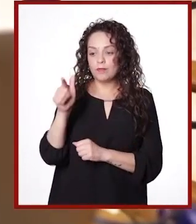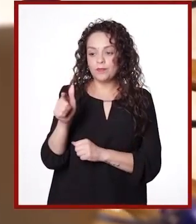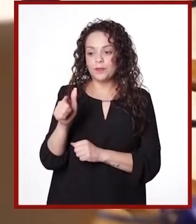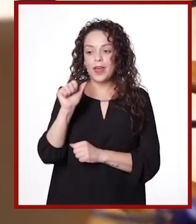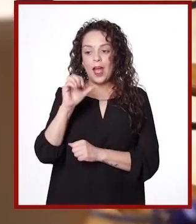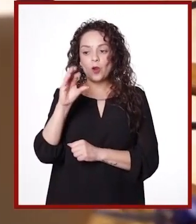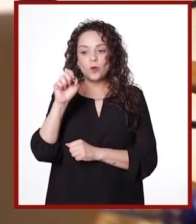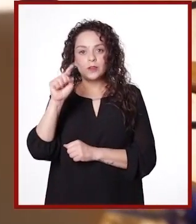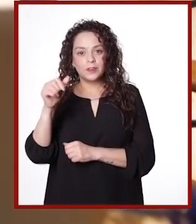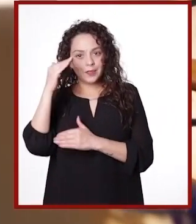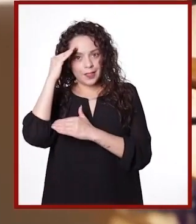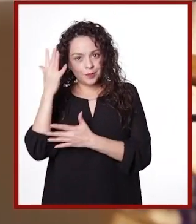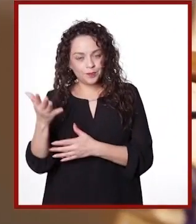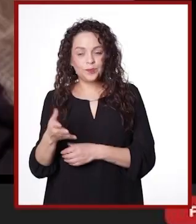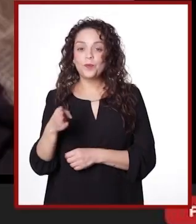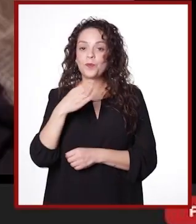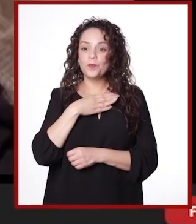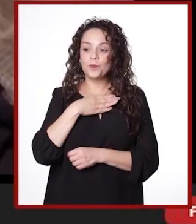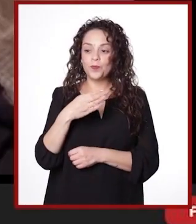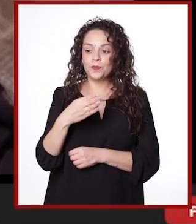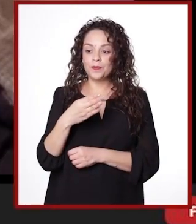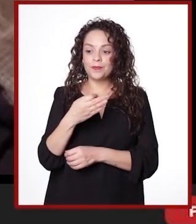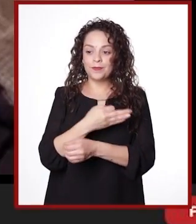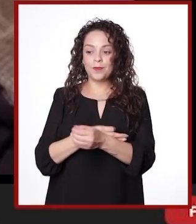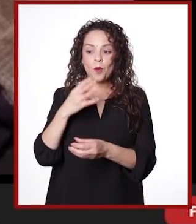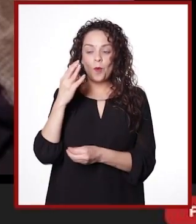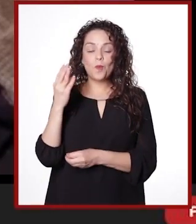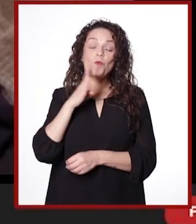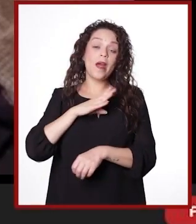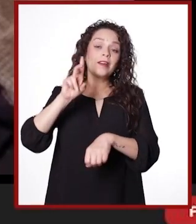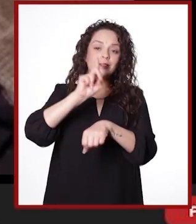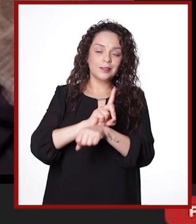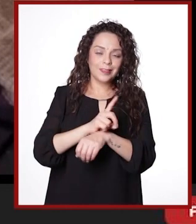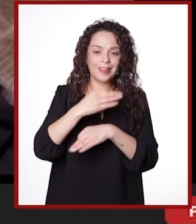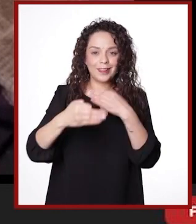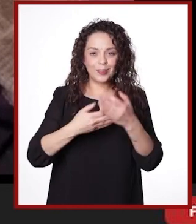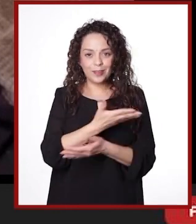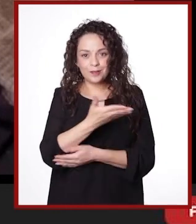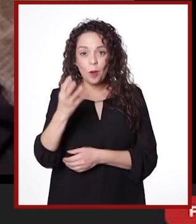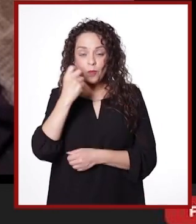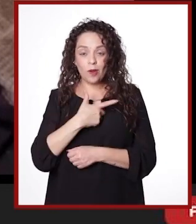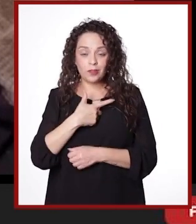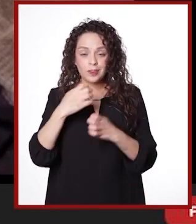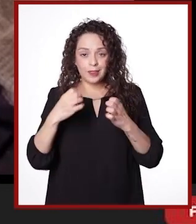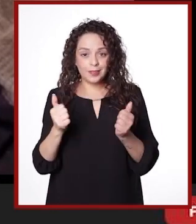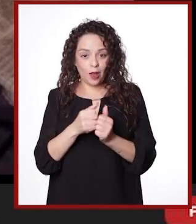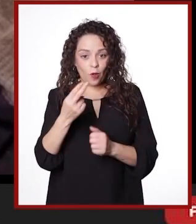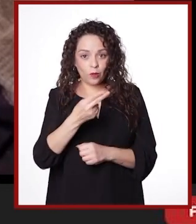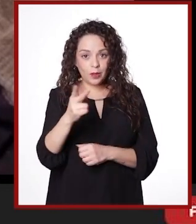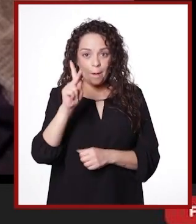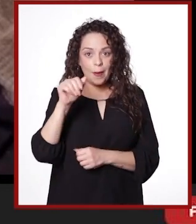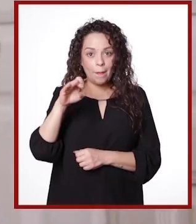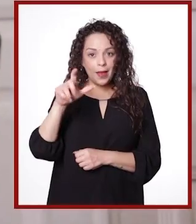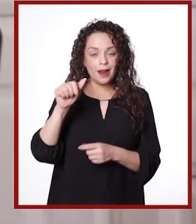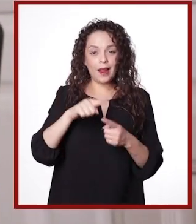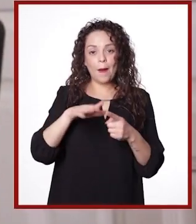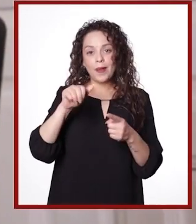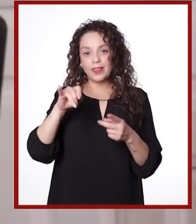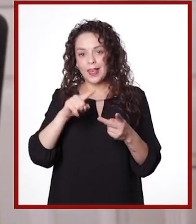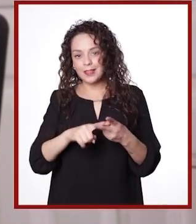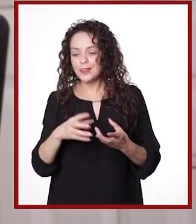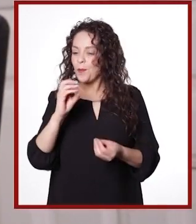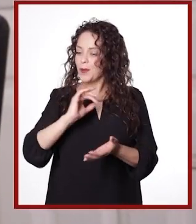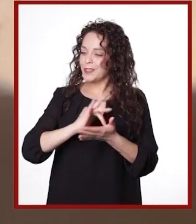por estar con nosotros. Hola, buenos días auditorio y un gusto estar con ustedes, Pamela, Matías.